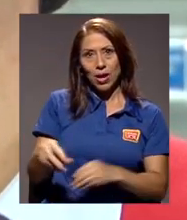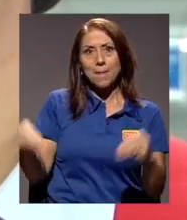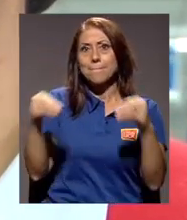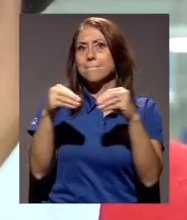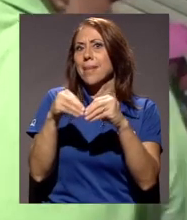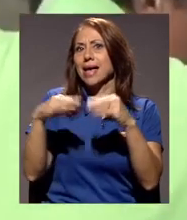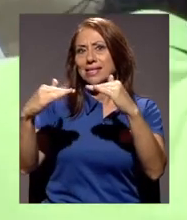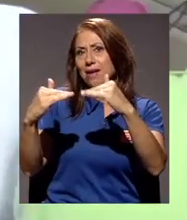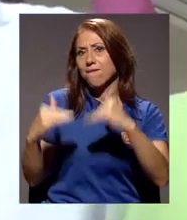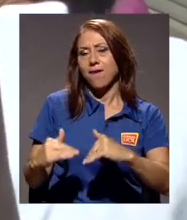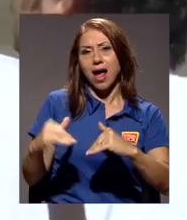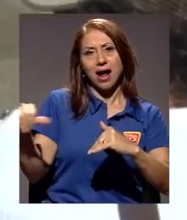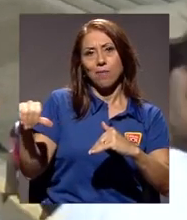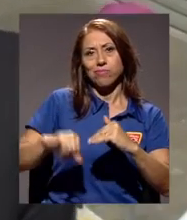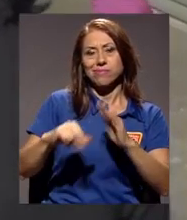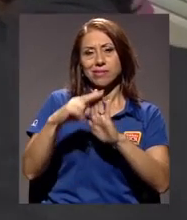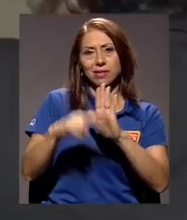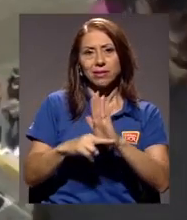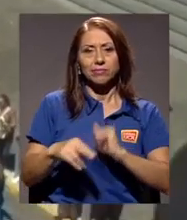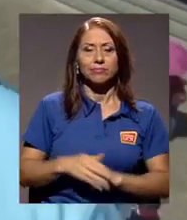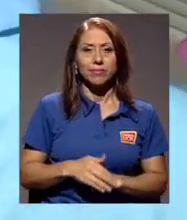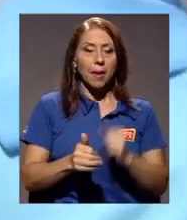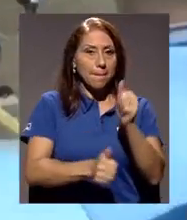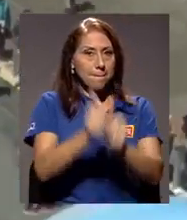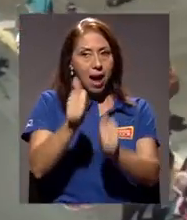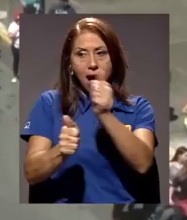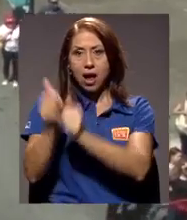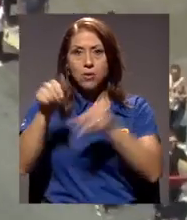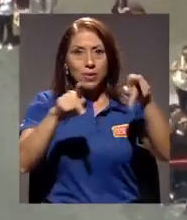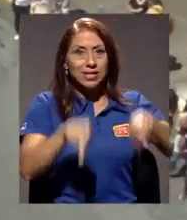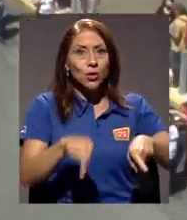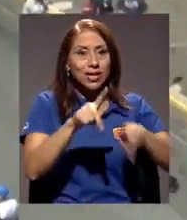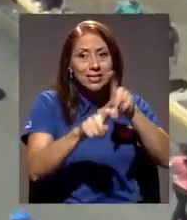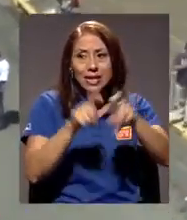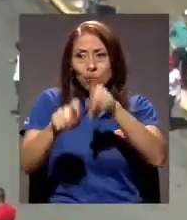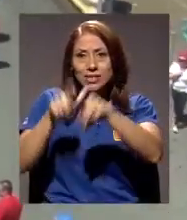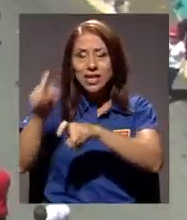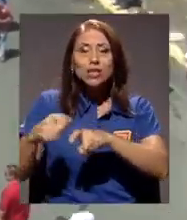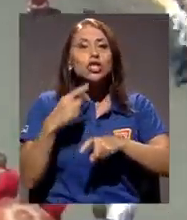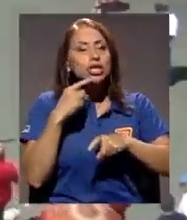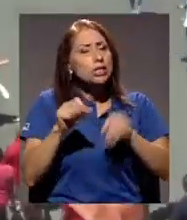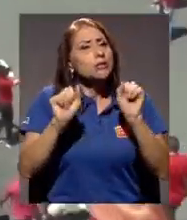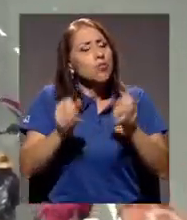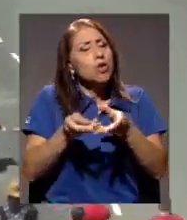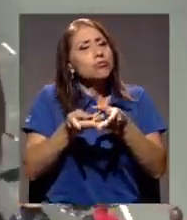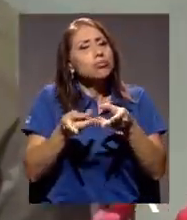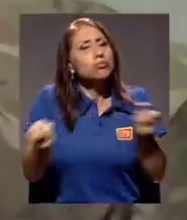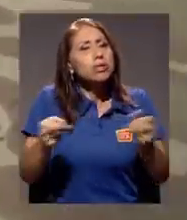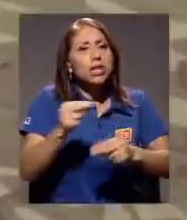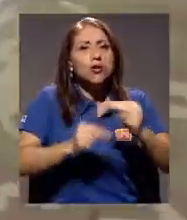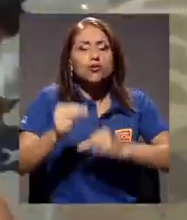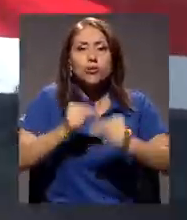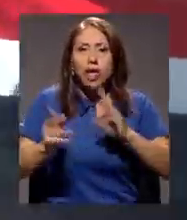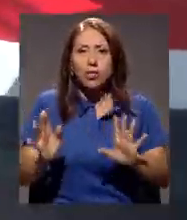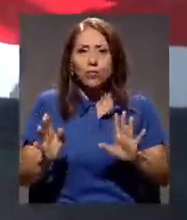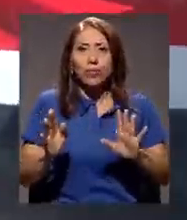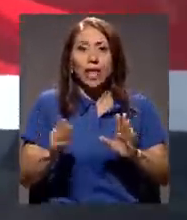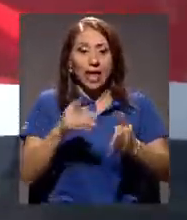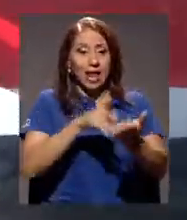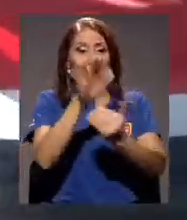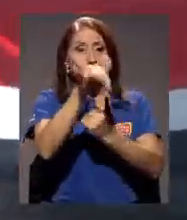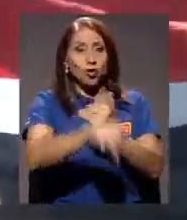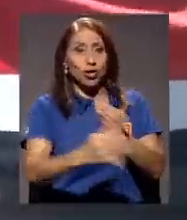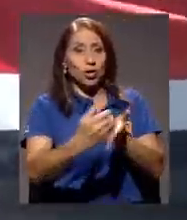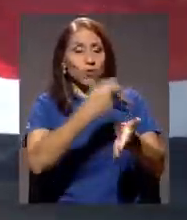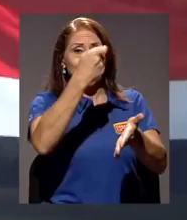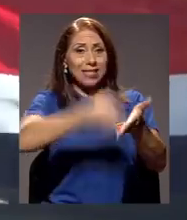baja calificación. La mayor parte de los encuestados aprueba una salida negociada al conflicto y que no se retire el proyecto